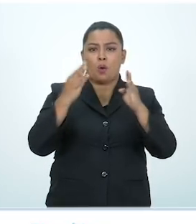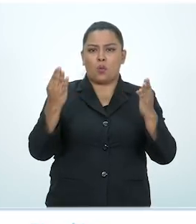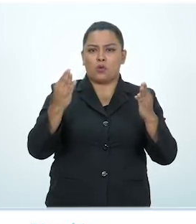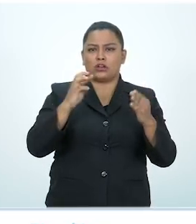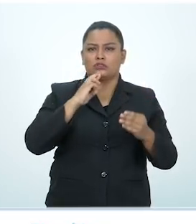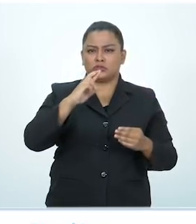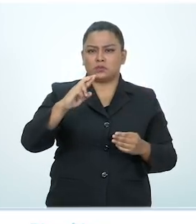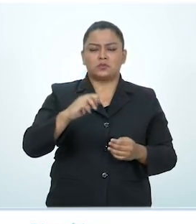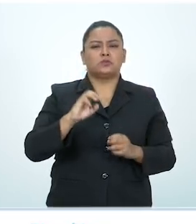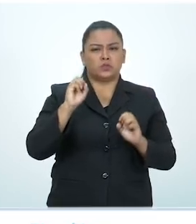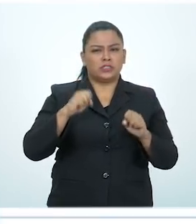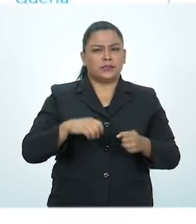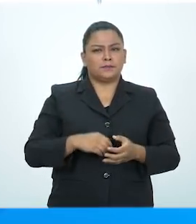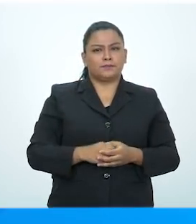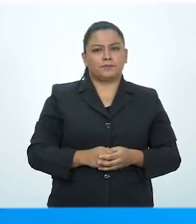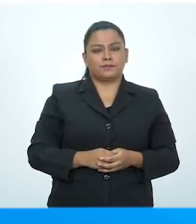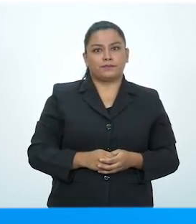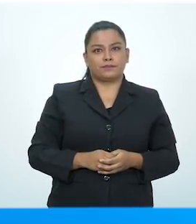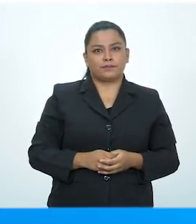abierta.